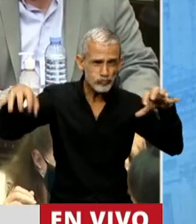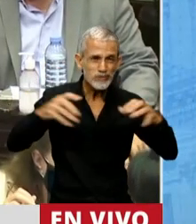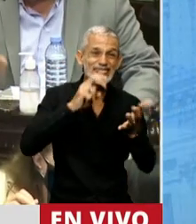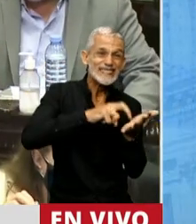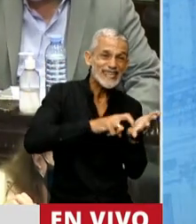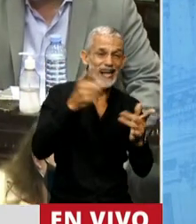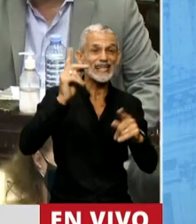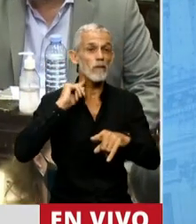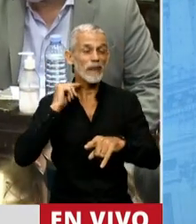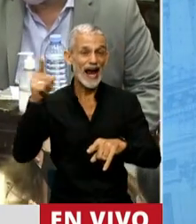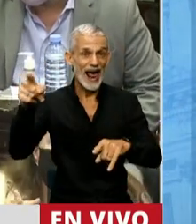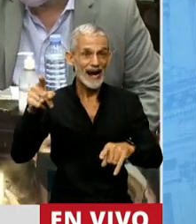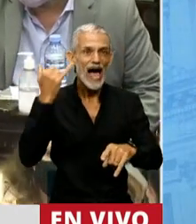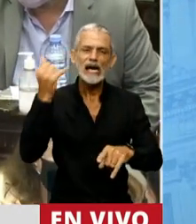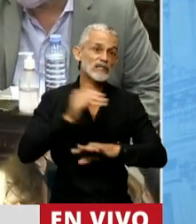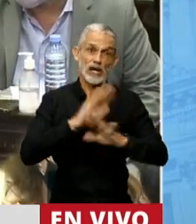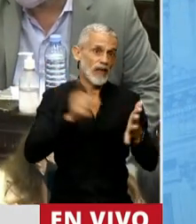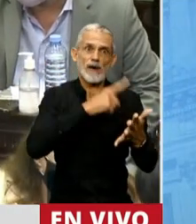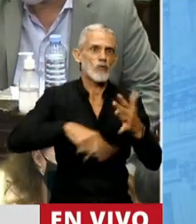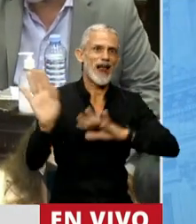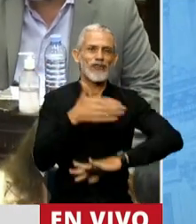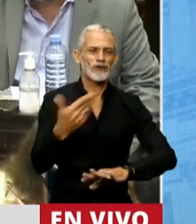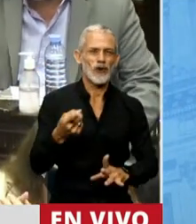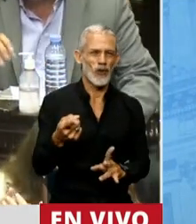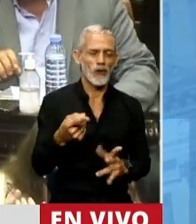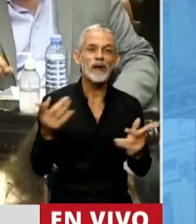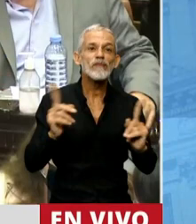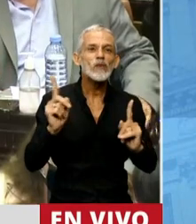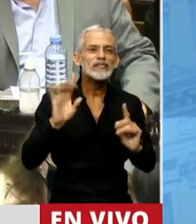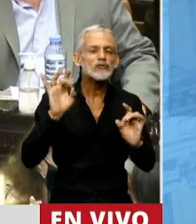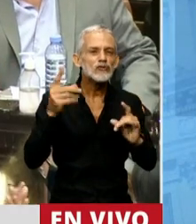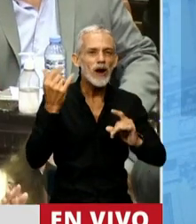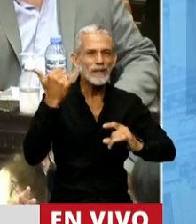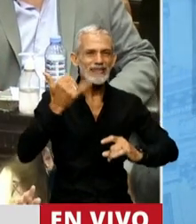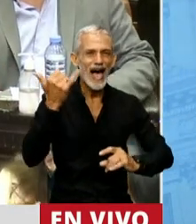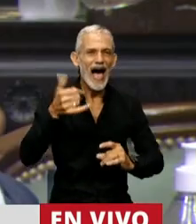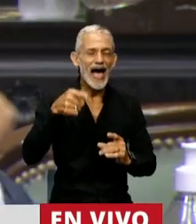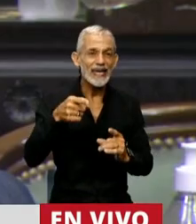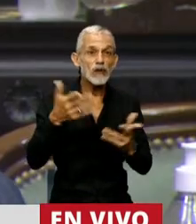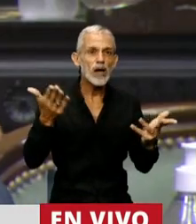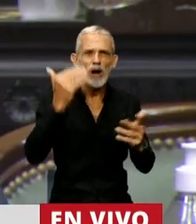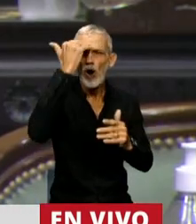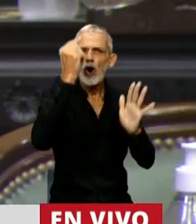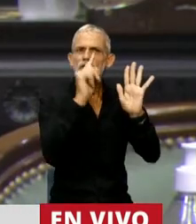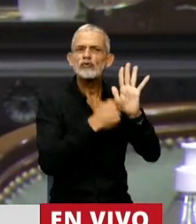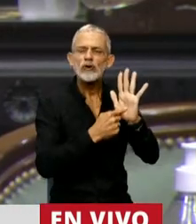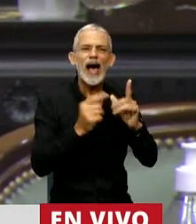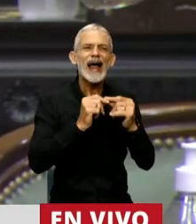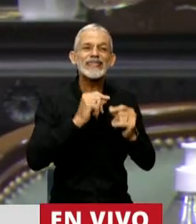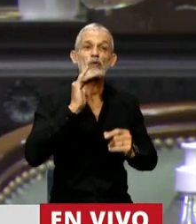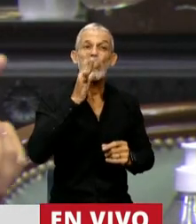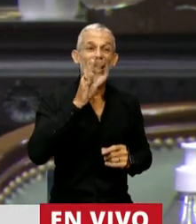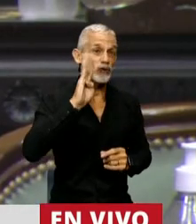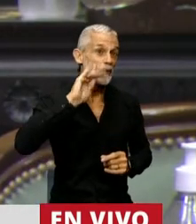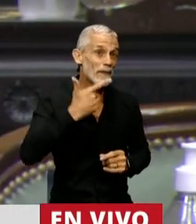de Salta y la de Paraná, que han invalidado todo lo que han hecho, porque no se trata de tener una fórmula. La Constitución en el artículo 14